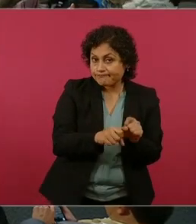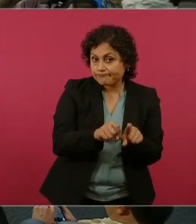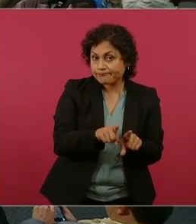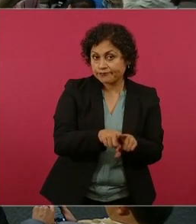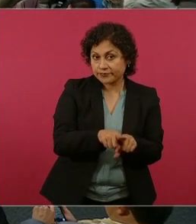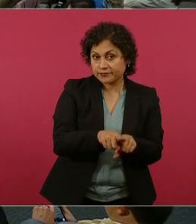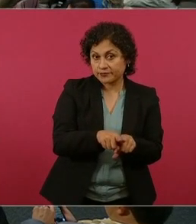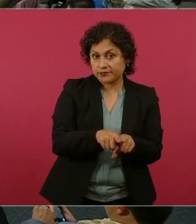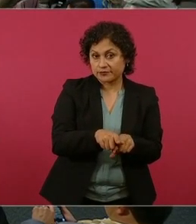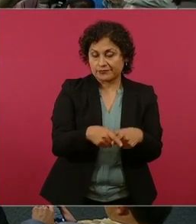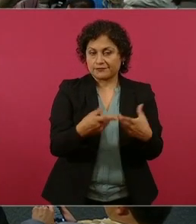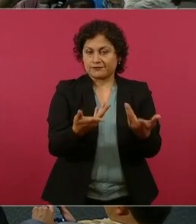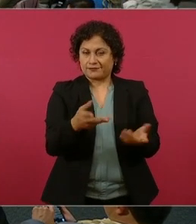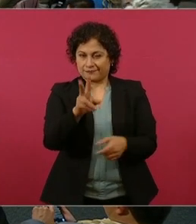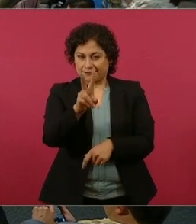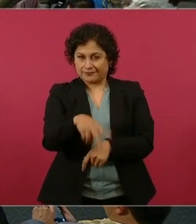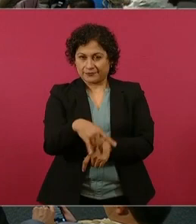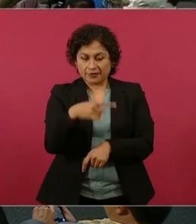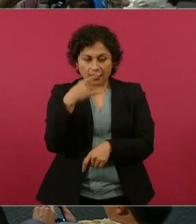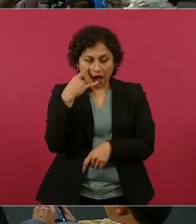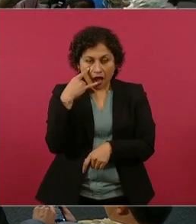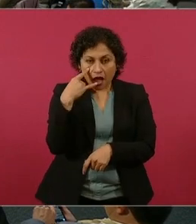no se ve.